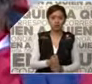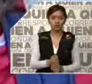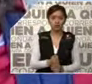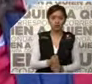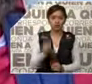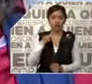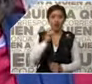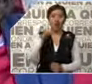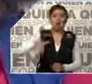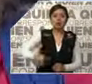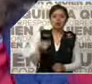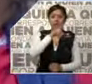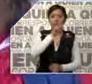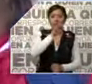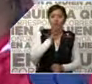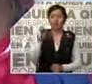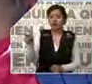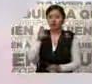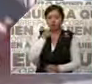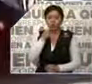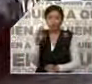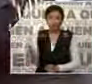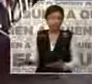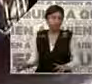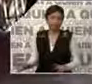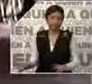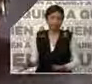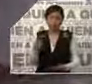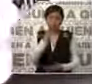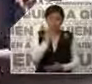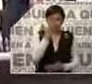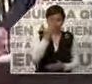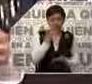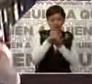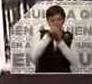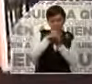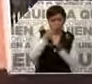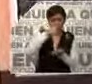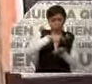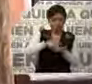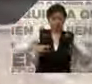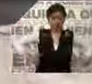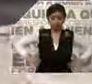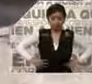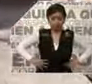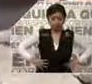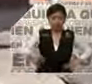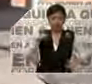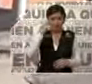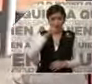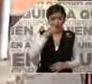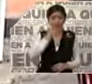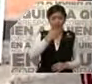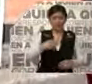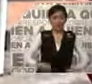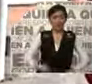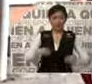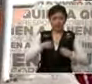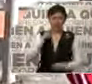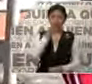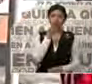me pase algo a mí y él solo por ella. Así que solicitan apoyo para comprar el corset y así mejorar la calidad de vida